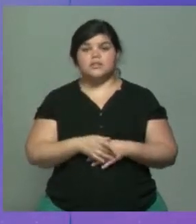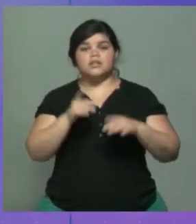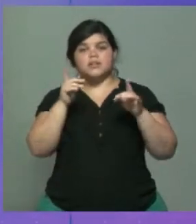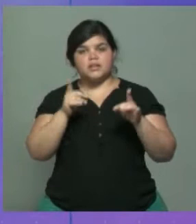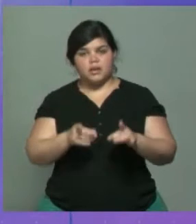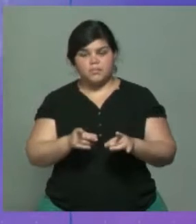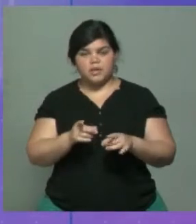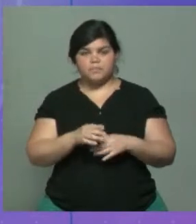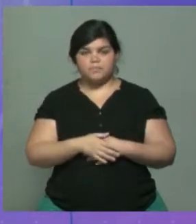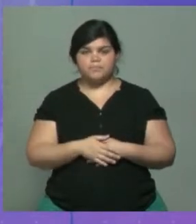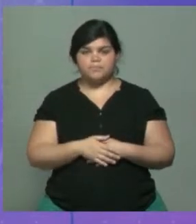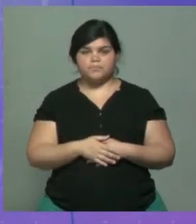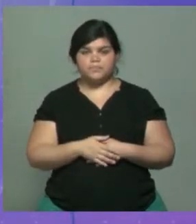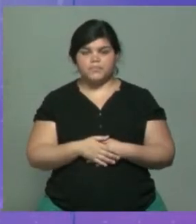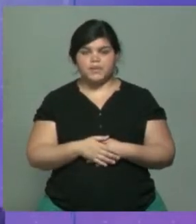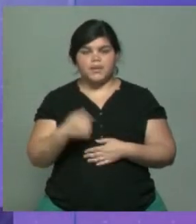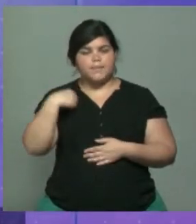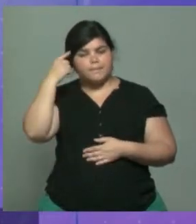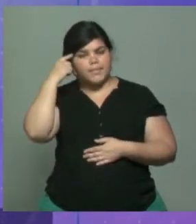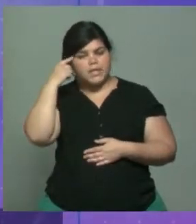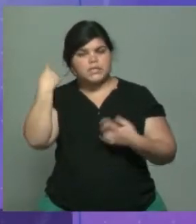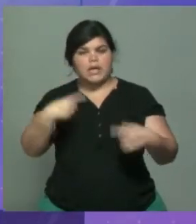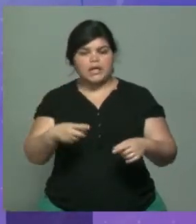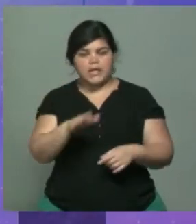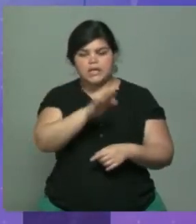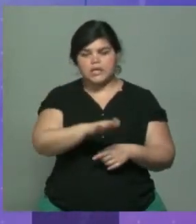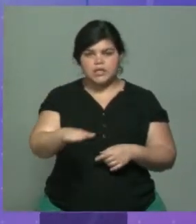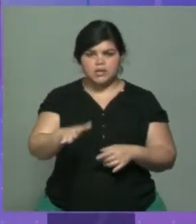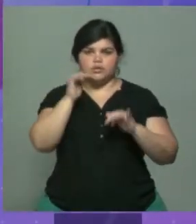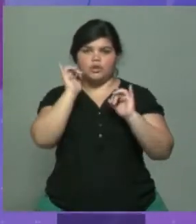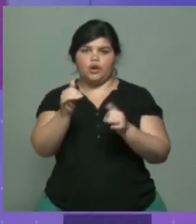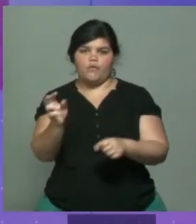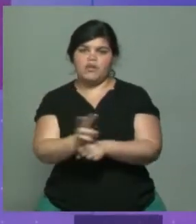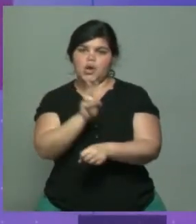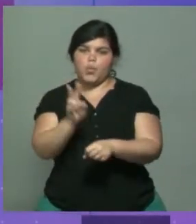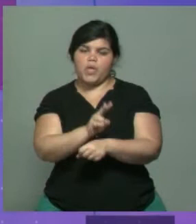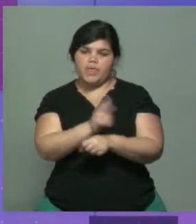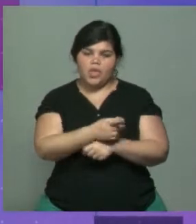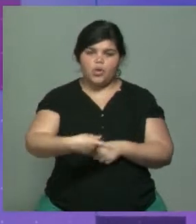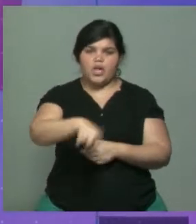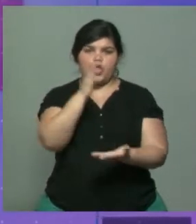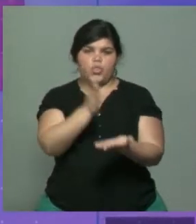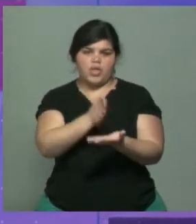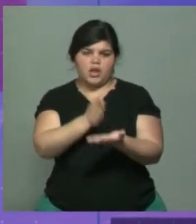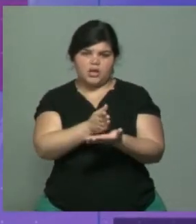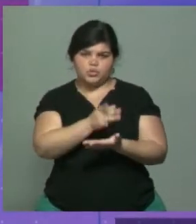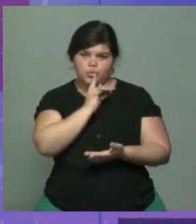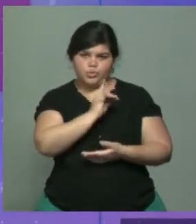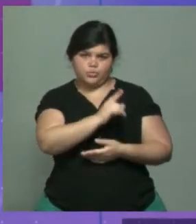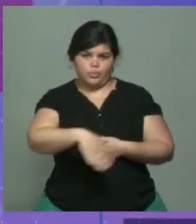prevé mucho la protección de niños y adolescentes, es decir, todos los derechos tutelados. Que se